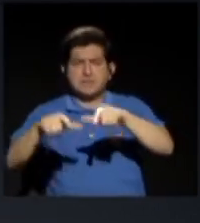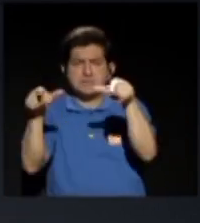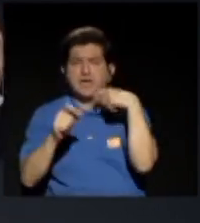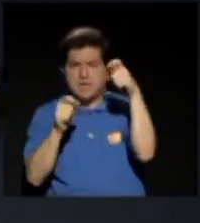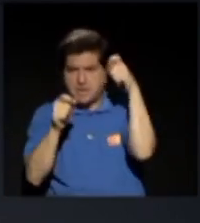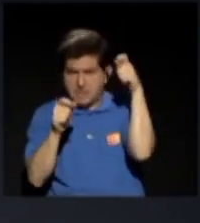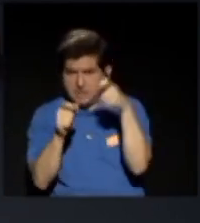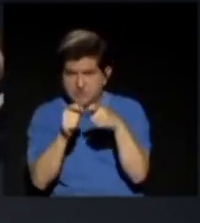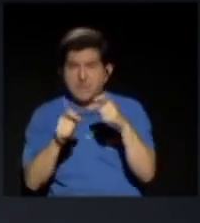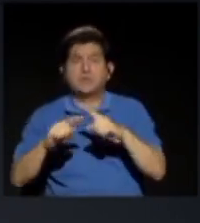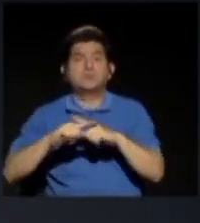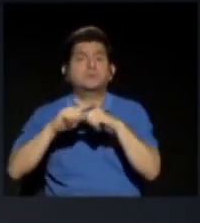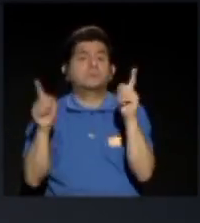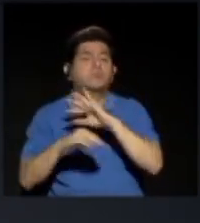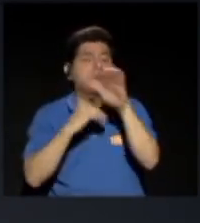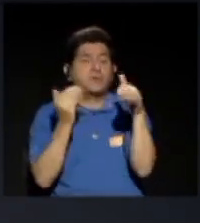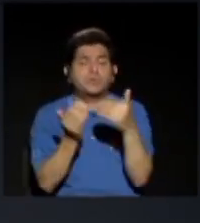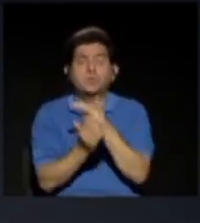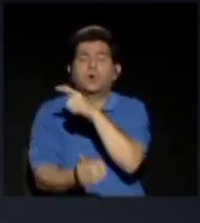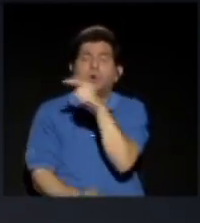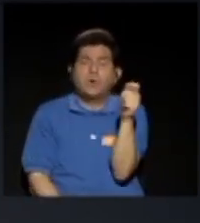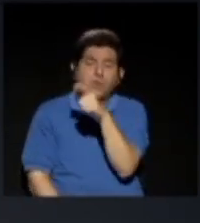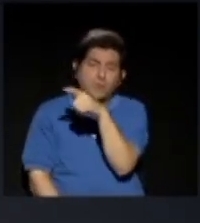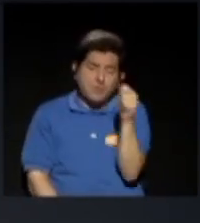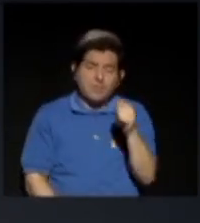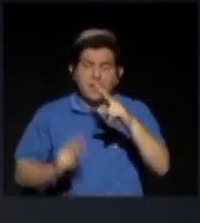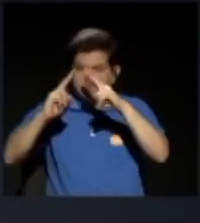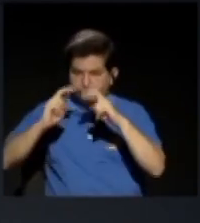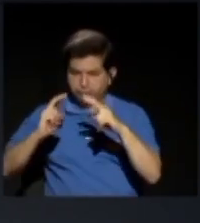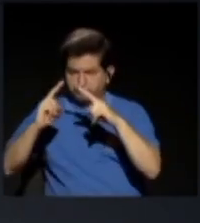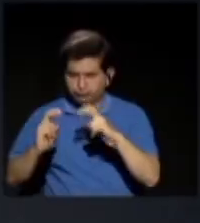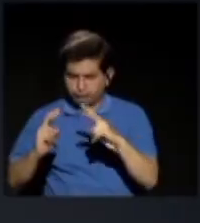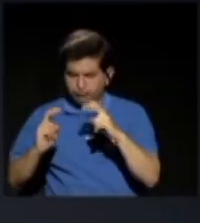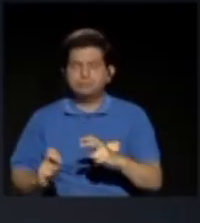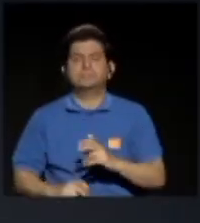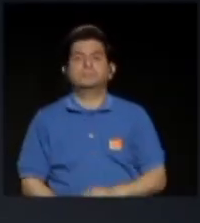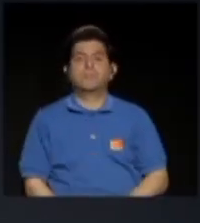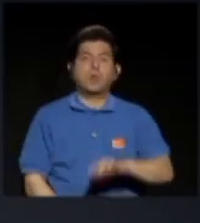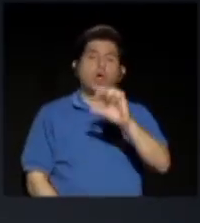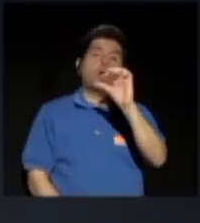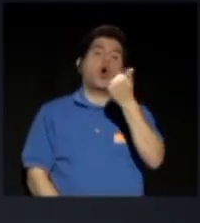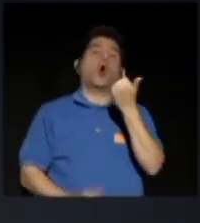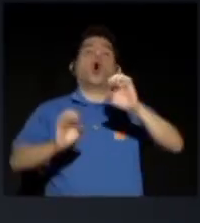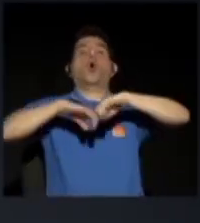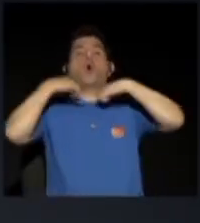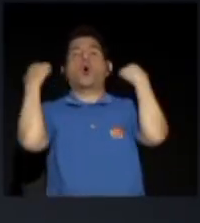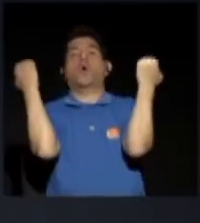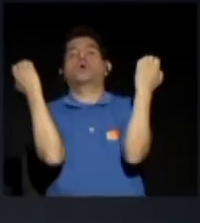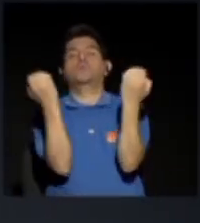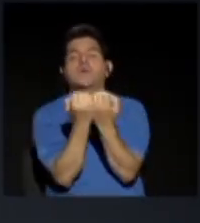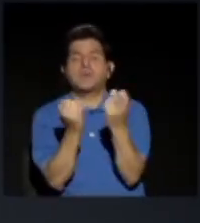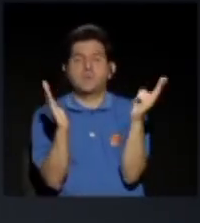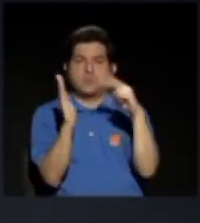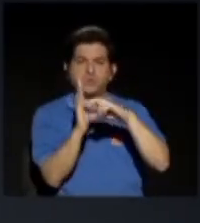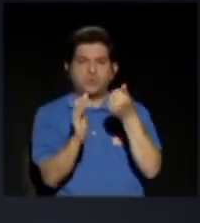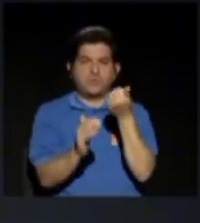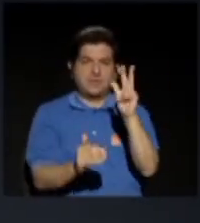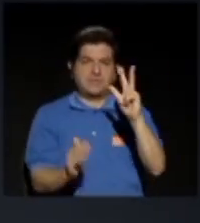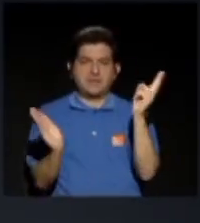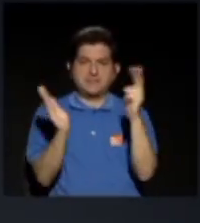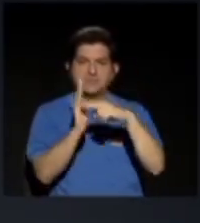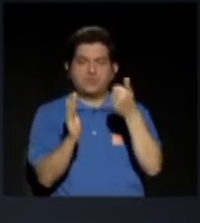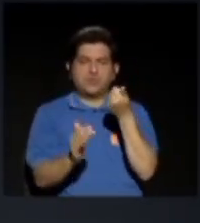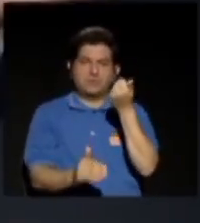corresponde, pero todos los meses se hace esa revisión, y el otro equipo que en 2013,